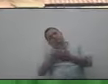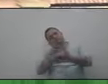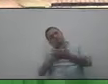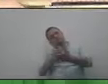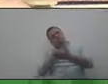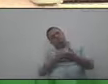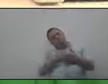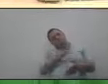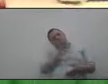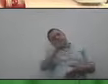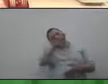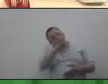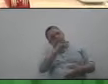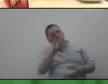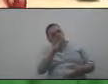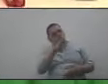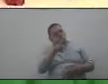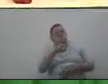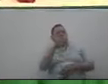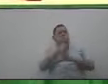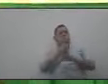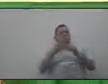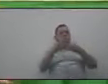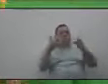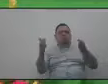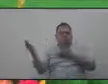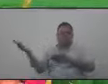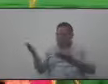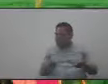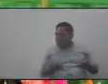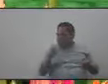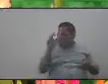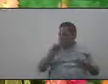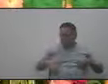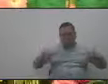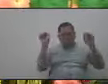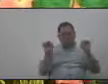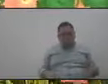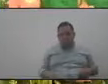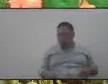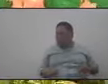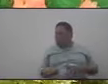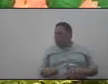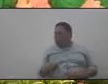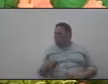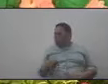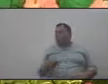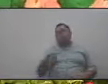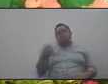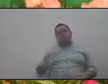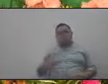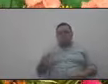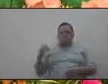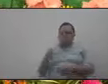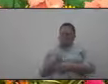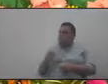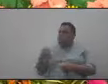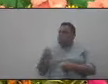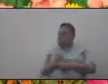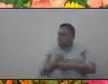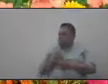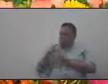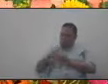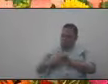diligencias, la gerente de Capresoca abrieron las puertas y se hizo lo que se solicitó. Este es un trabajo que se madura con